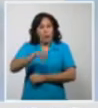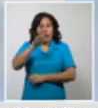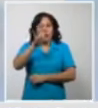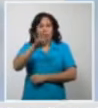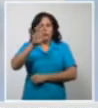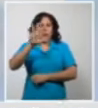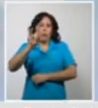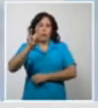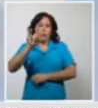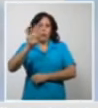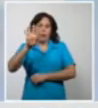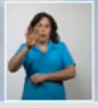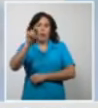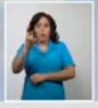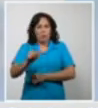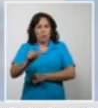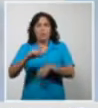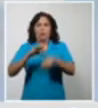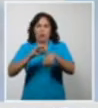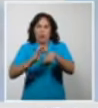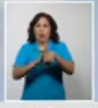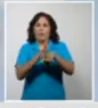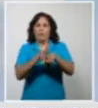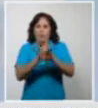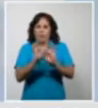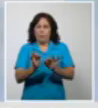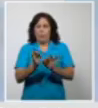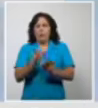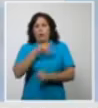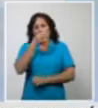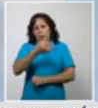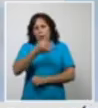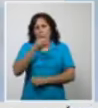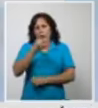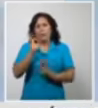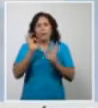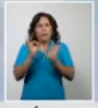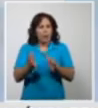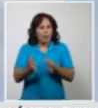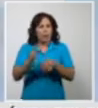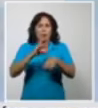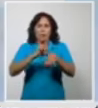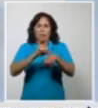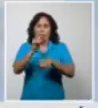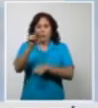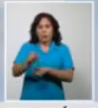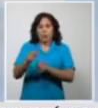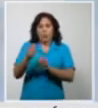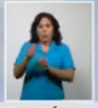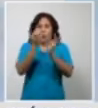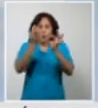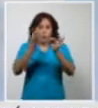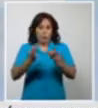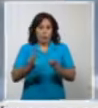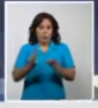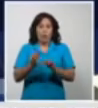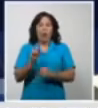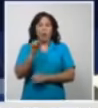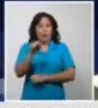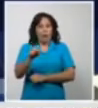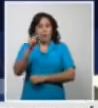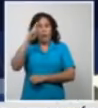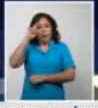casos activos, que siempre decimos que son los pacientes confirmados que se encuentran